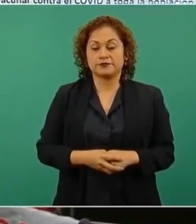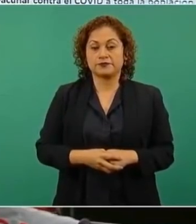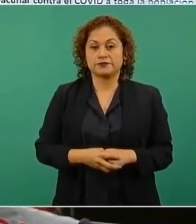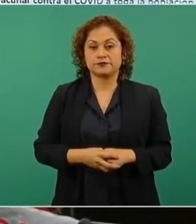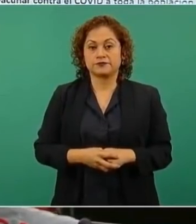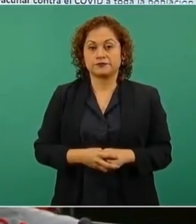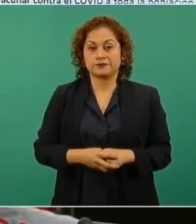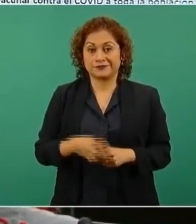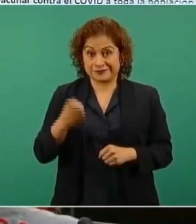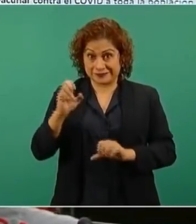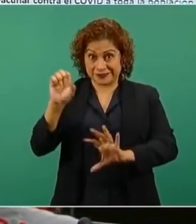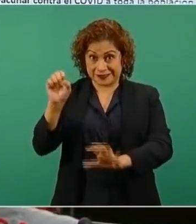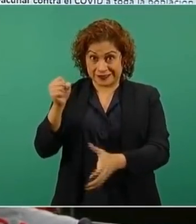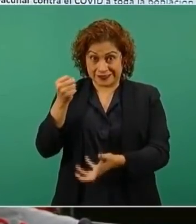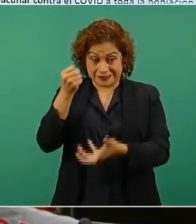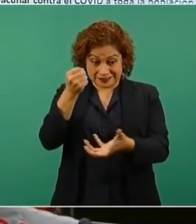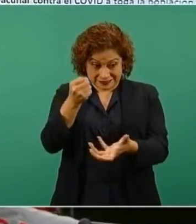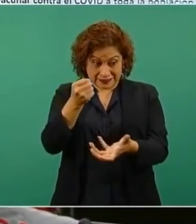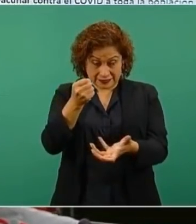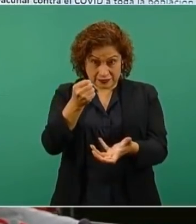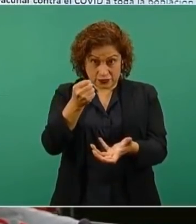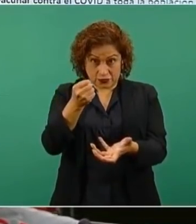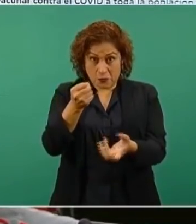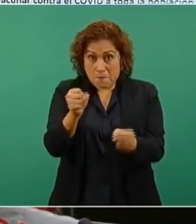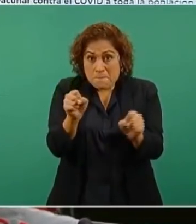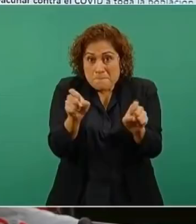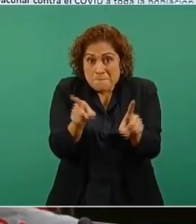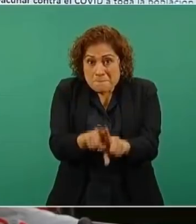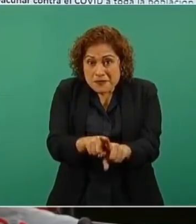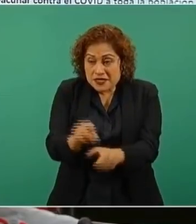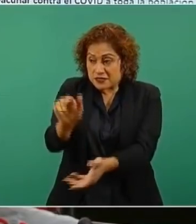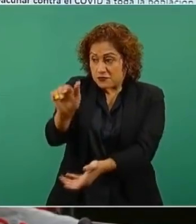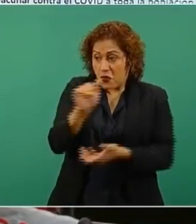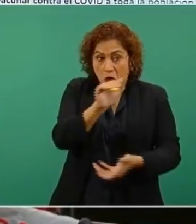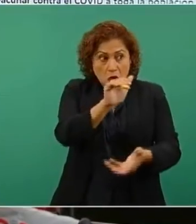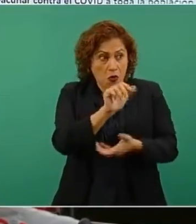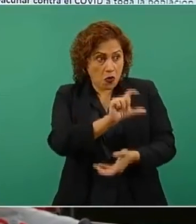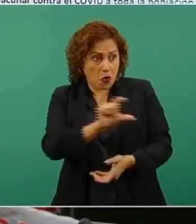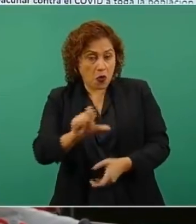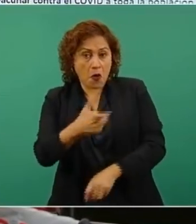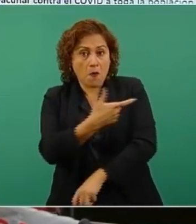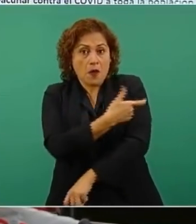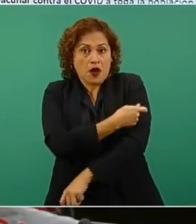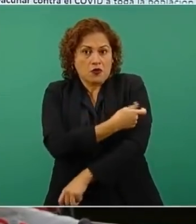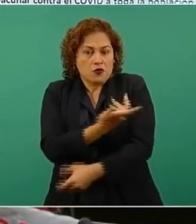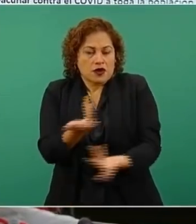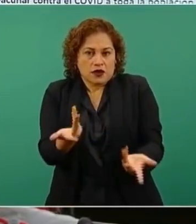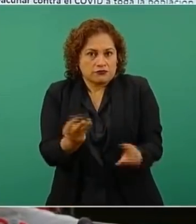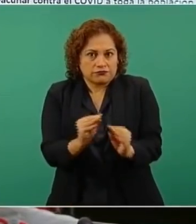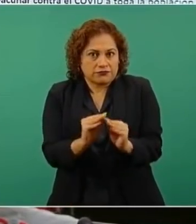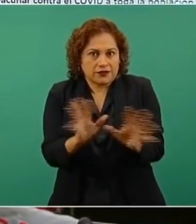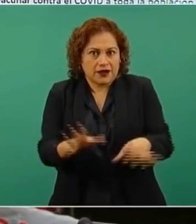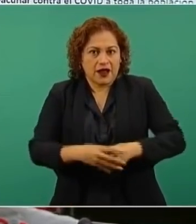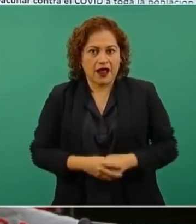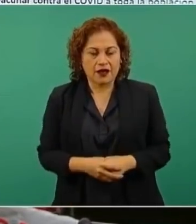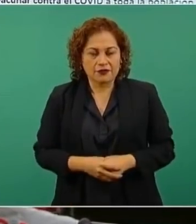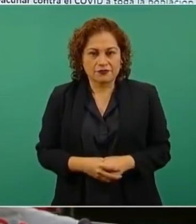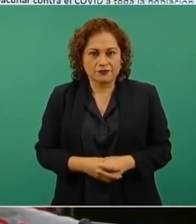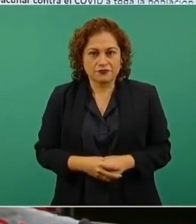¿Podríamos vacunar con esto a la población de COVID? Pues claro, sí, son 40,000 millones, ¿no? Podemos hacer 10 rondas de